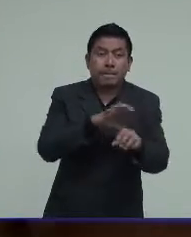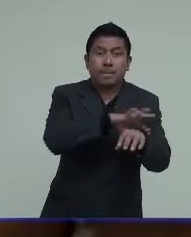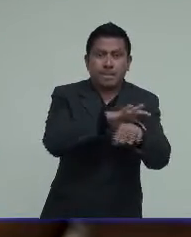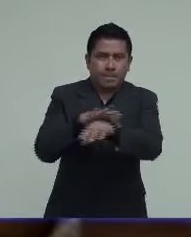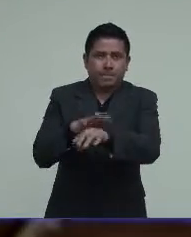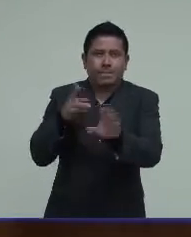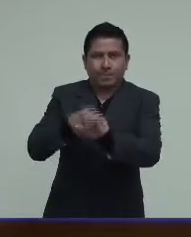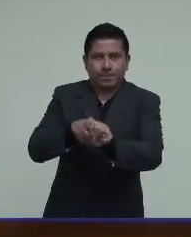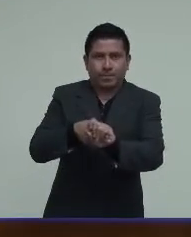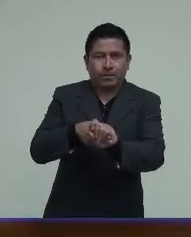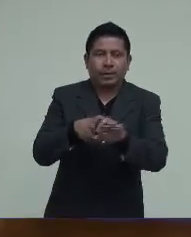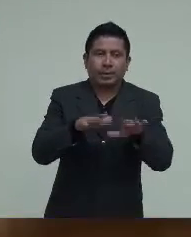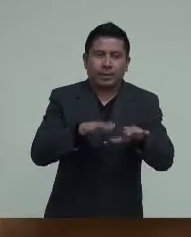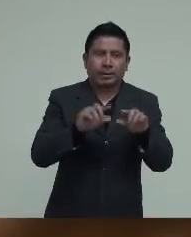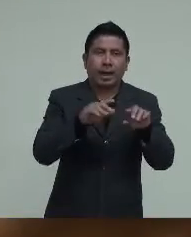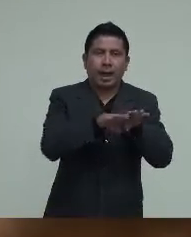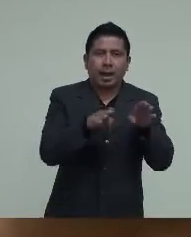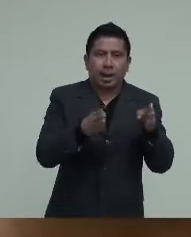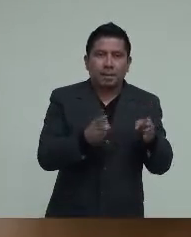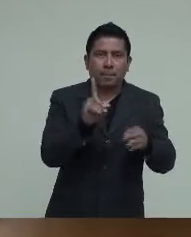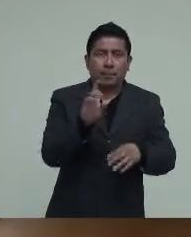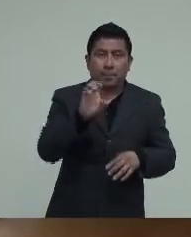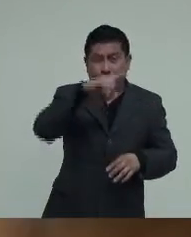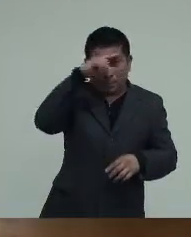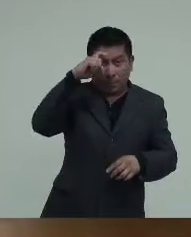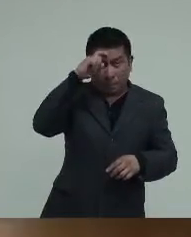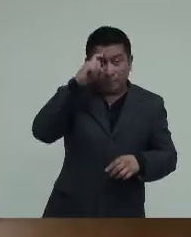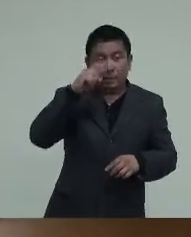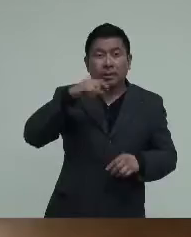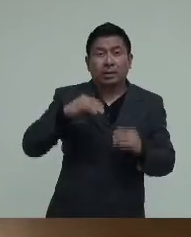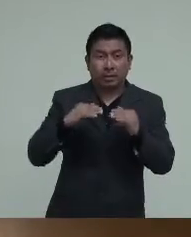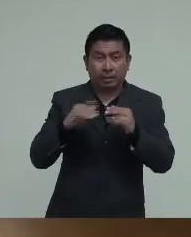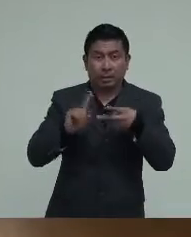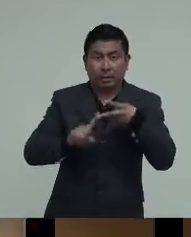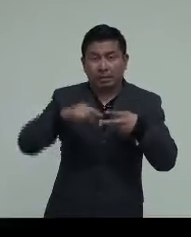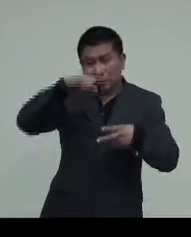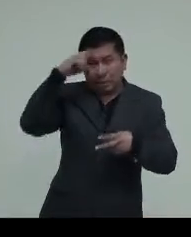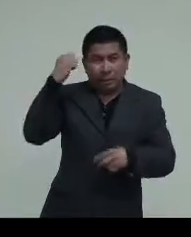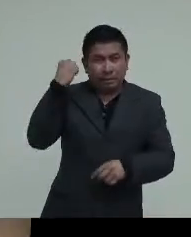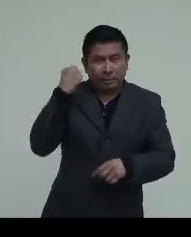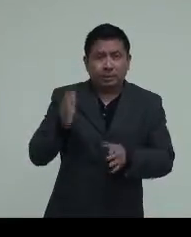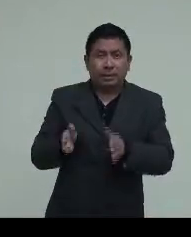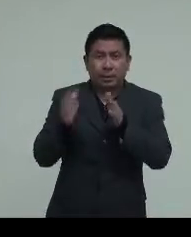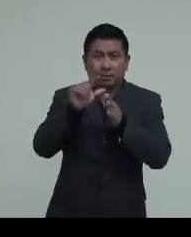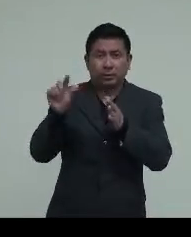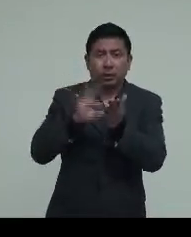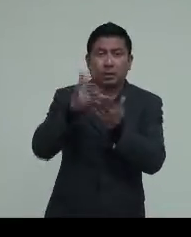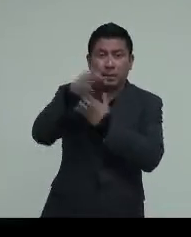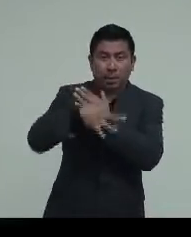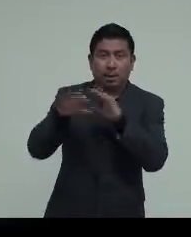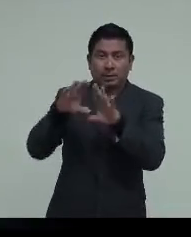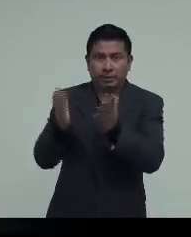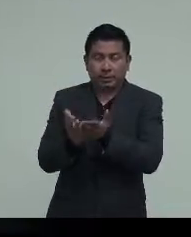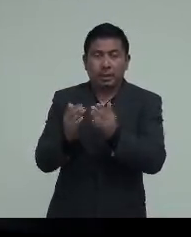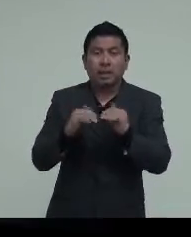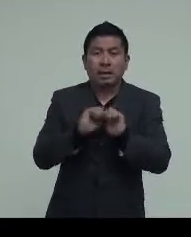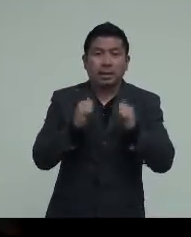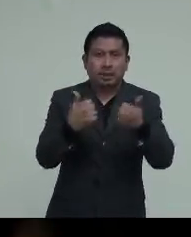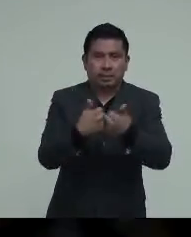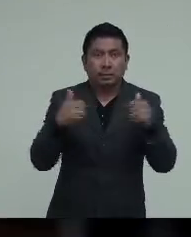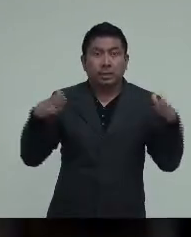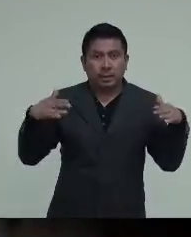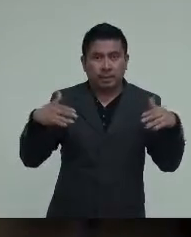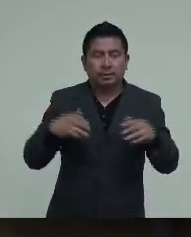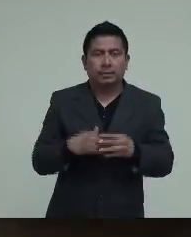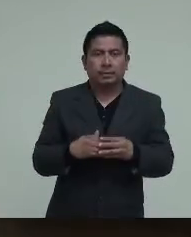digamos, colocar a través de la mesa de empleo con el esfuerzo, digamos, importante de Plan Internacional y de la Asociación Los